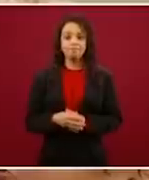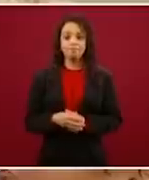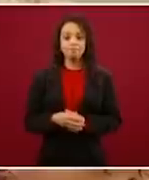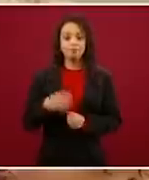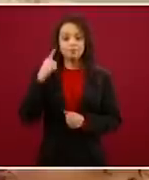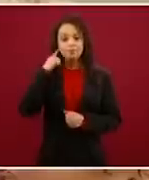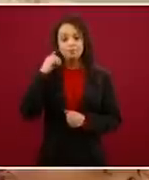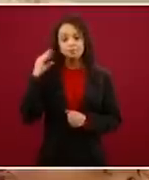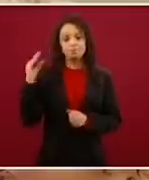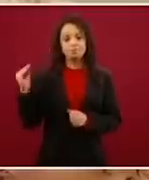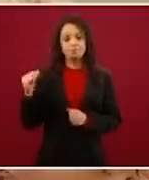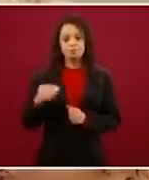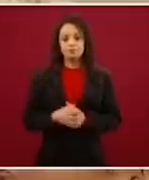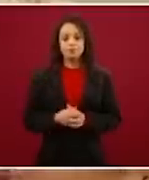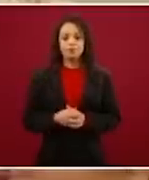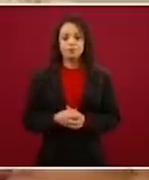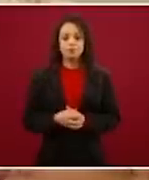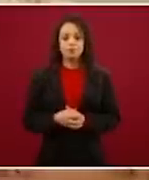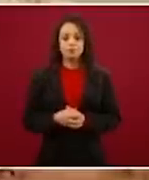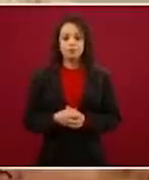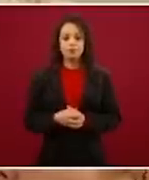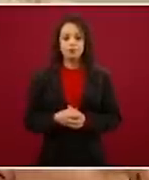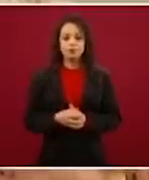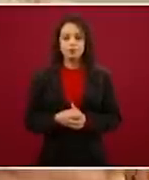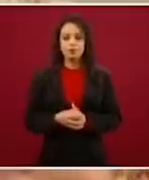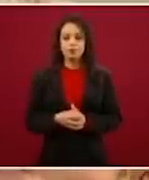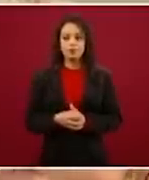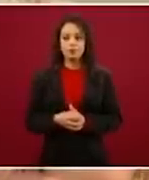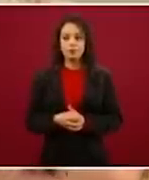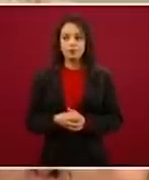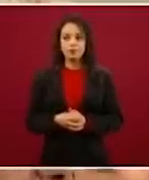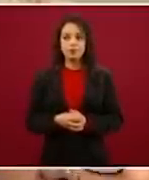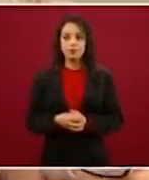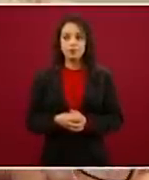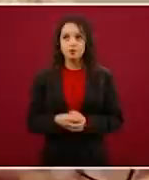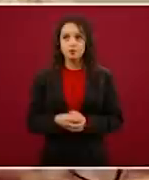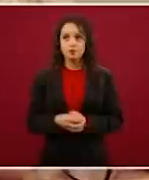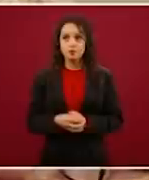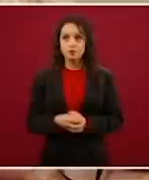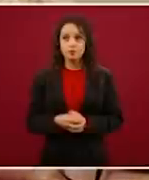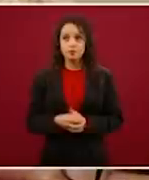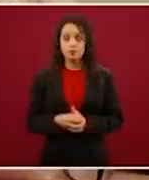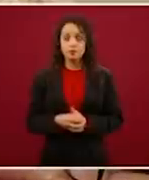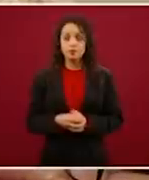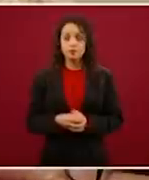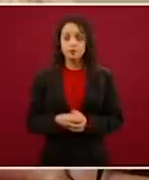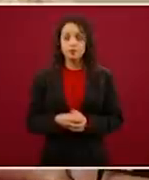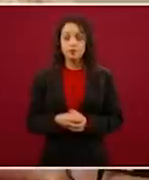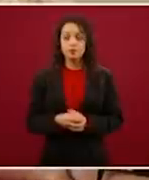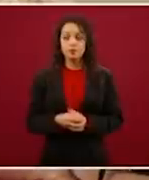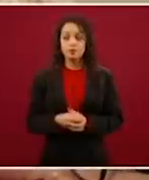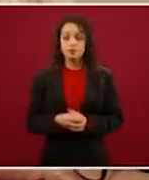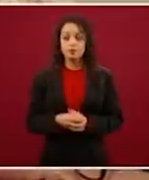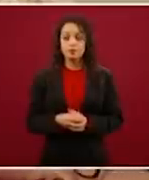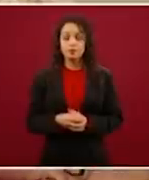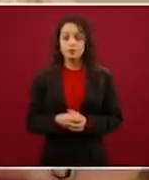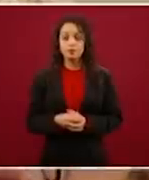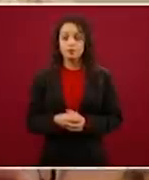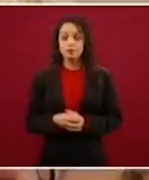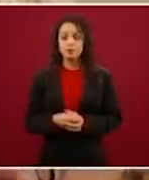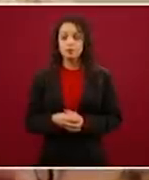2016 he estado documentando y contando historias de mujeres y niñas asesinadas,